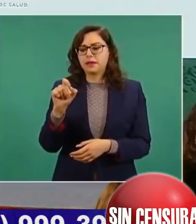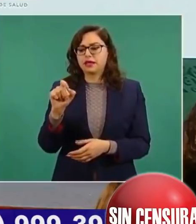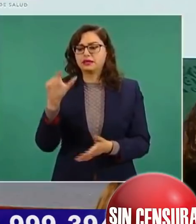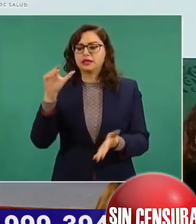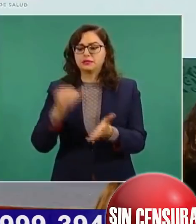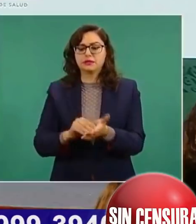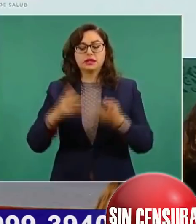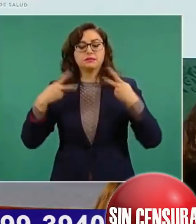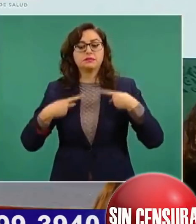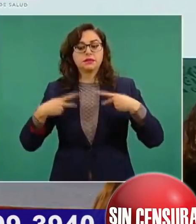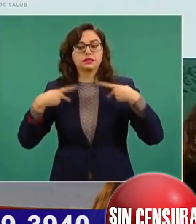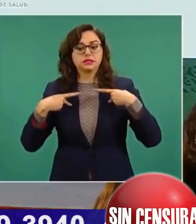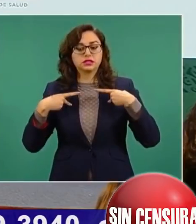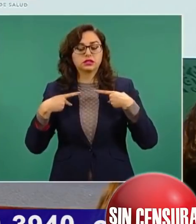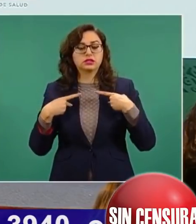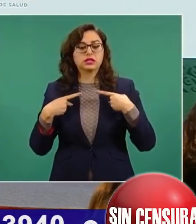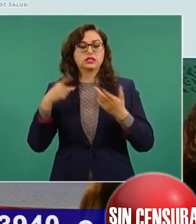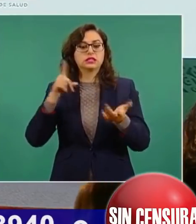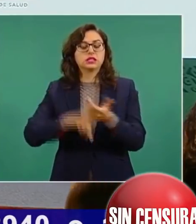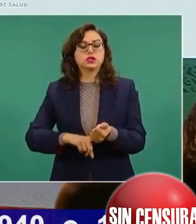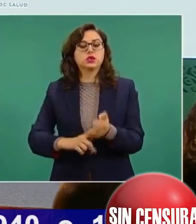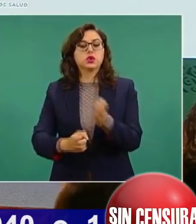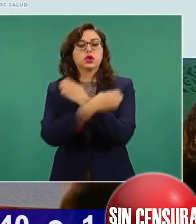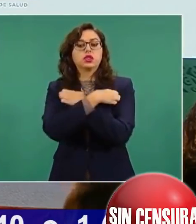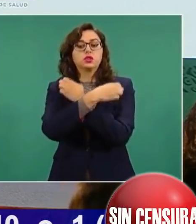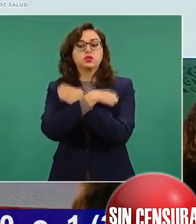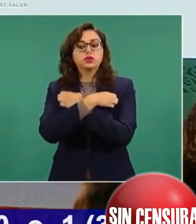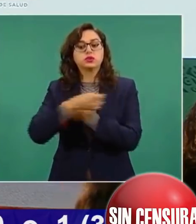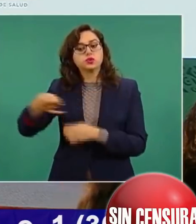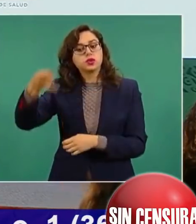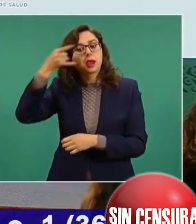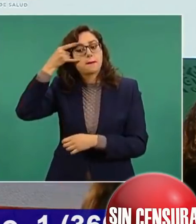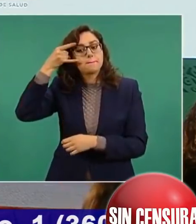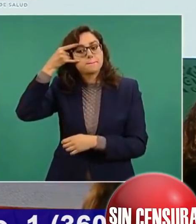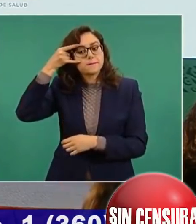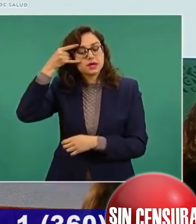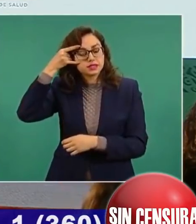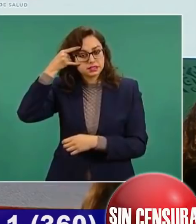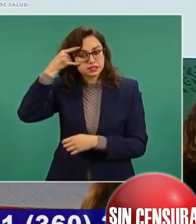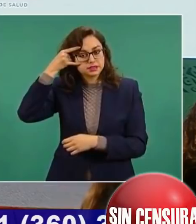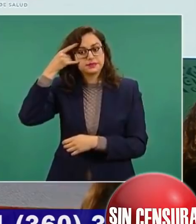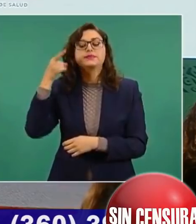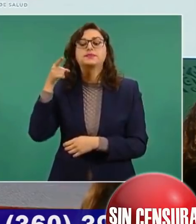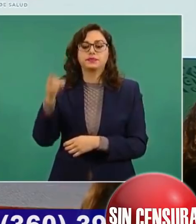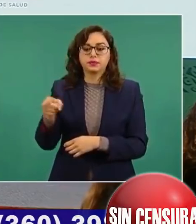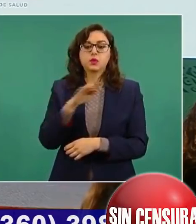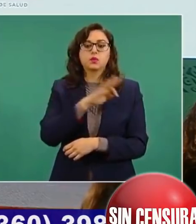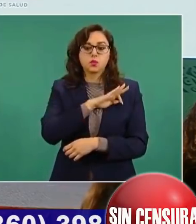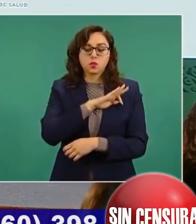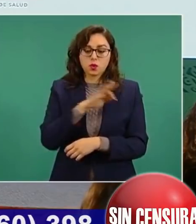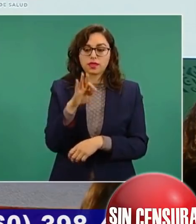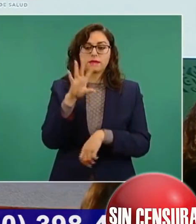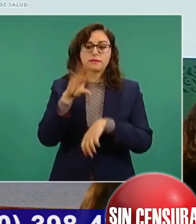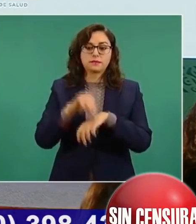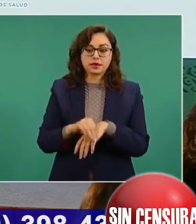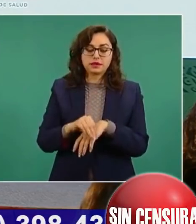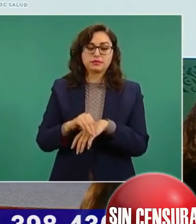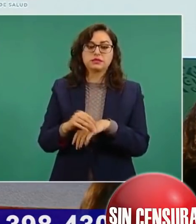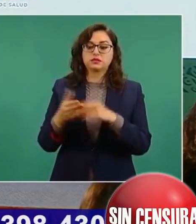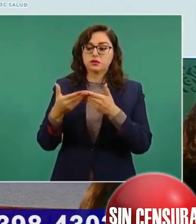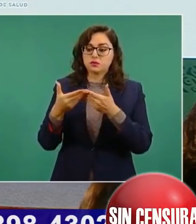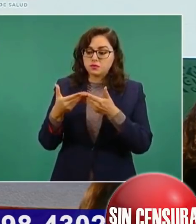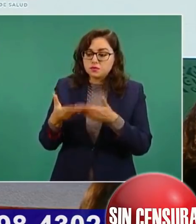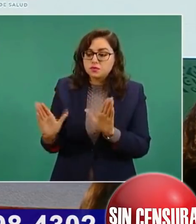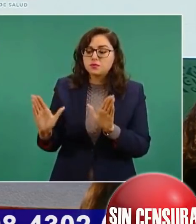20,000 personas del sistema educativo del estado de Campeche, lo cual ya permitiría empezar la preparación